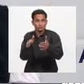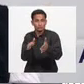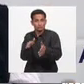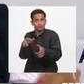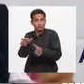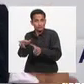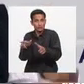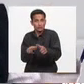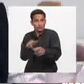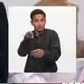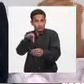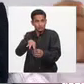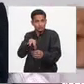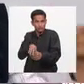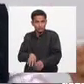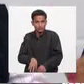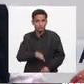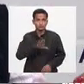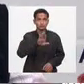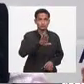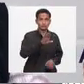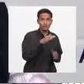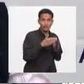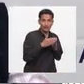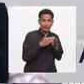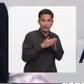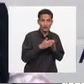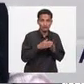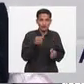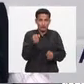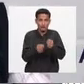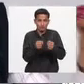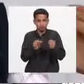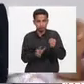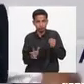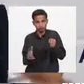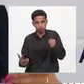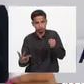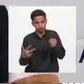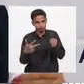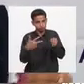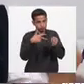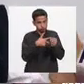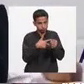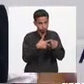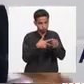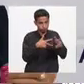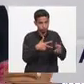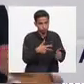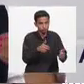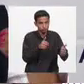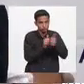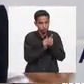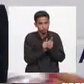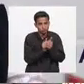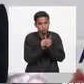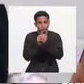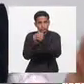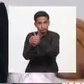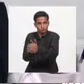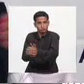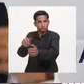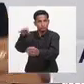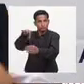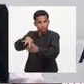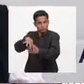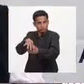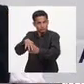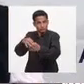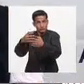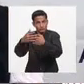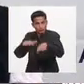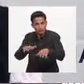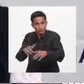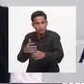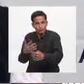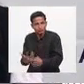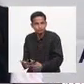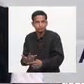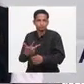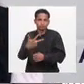votación al recinto electoral Y nuevamente con el apoyo de la ciudadanía de ustedes